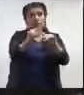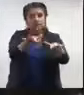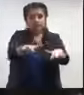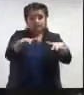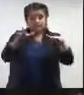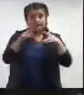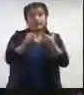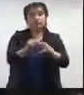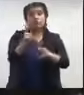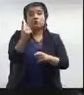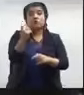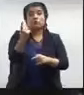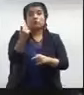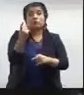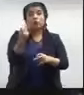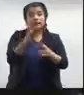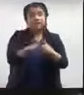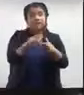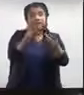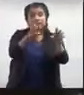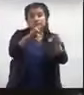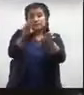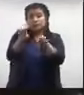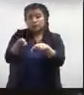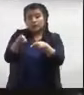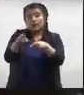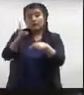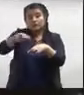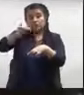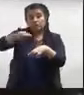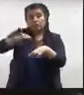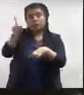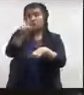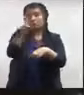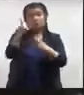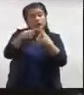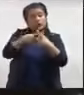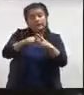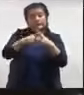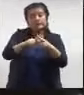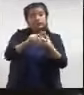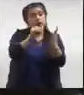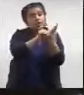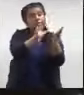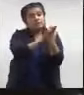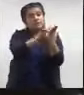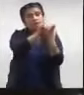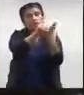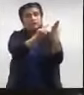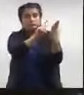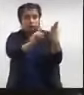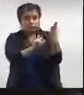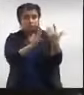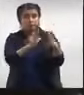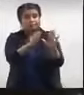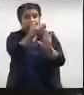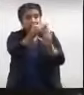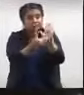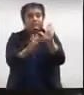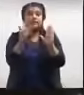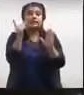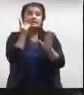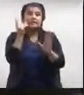por falta de quórum, no se inició con la interpelación. Eso no lo digo yo, lo dice